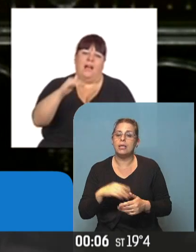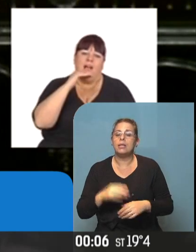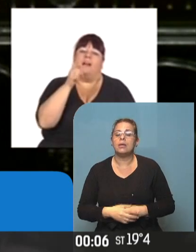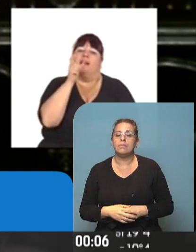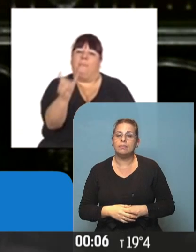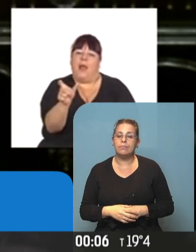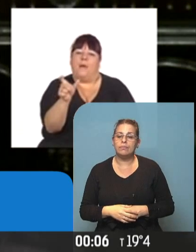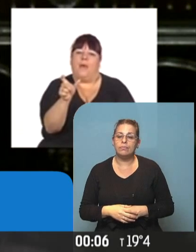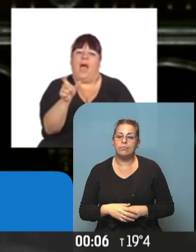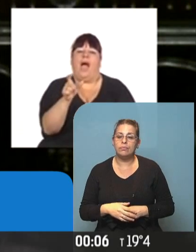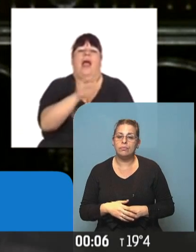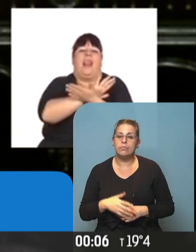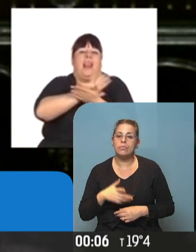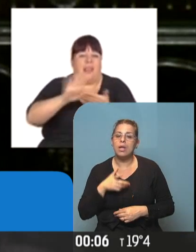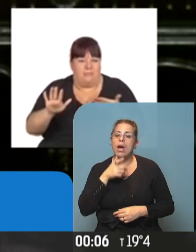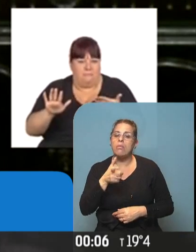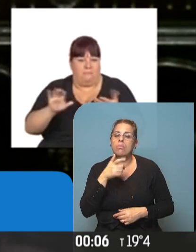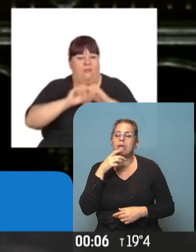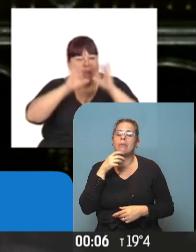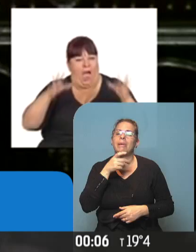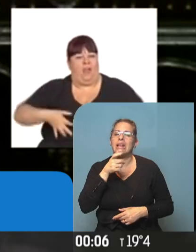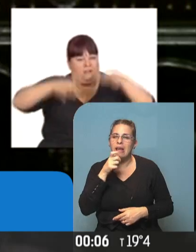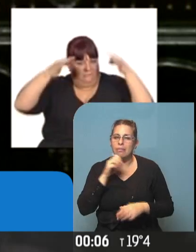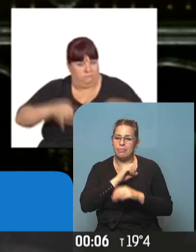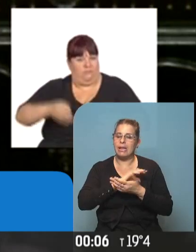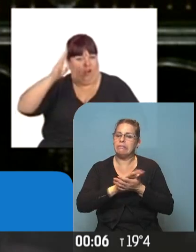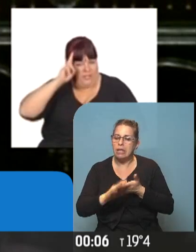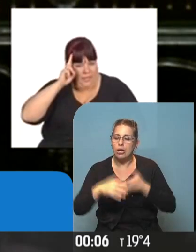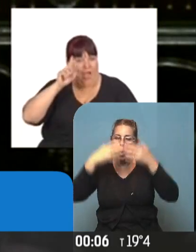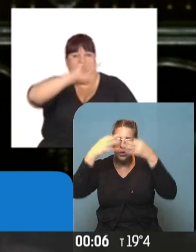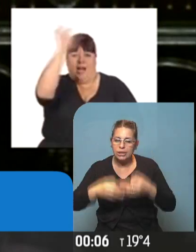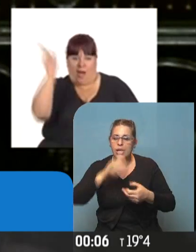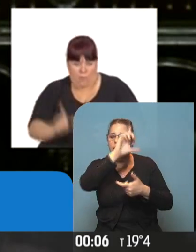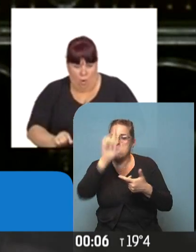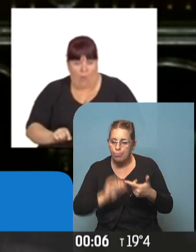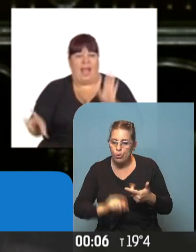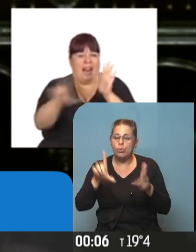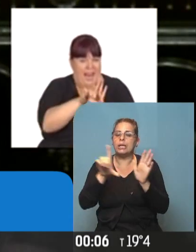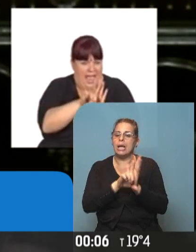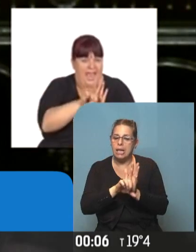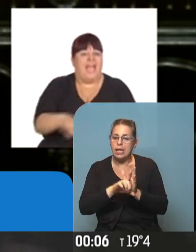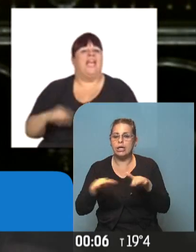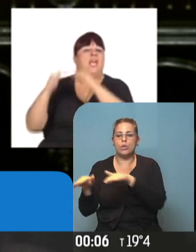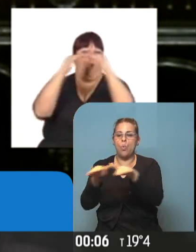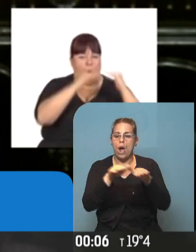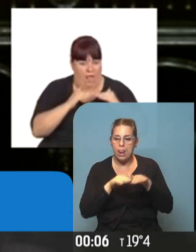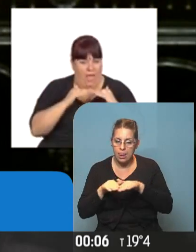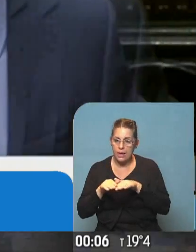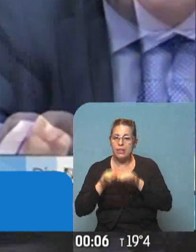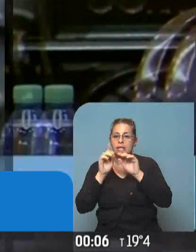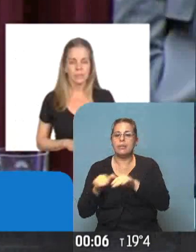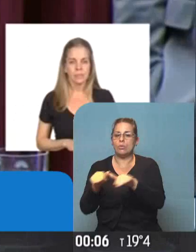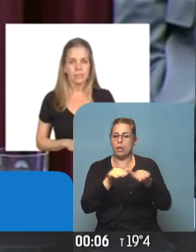pronunciemos la palabra transparencia, honestidad, república, ley, igualdad y